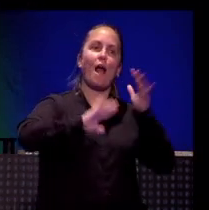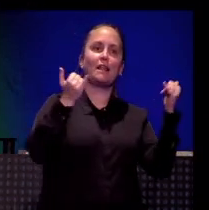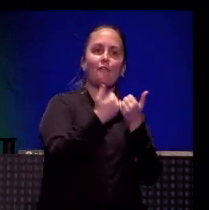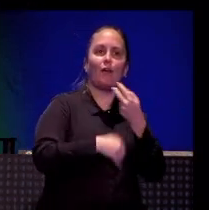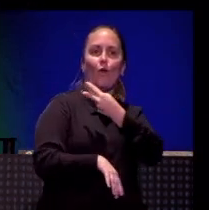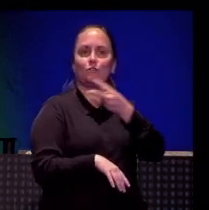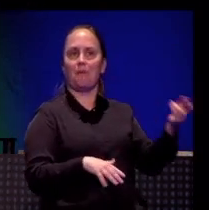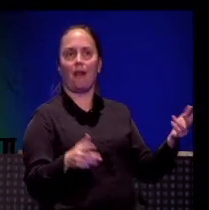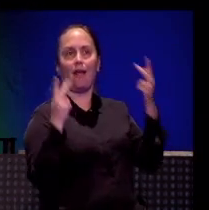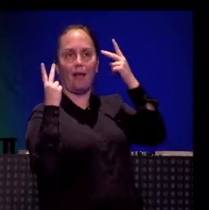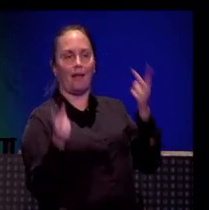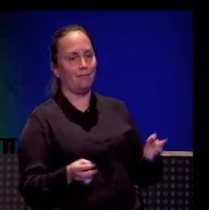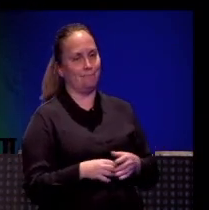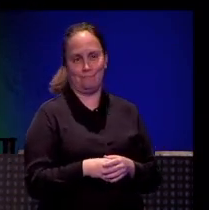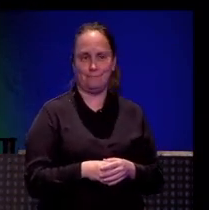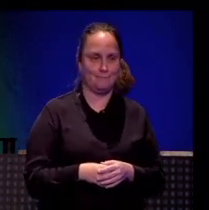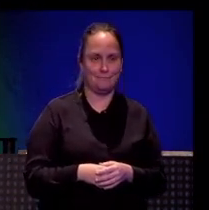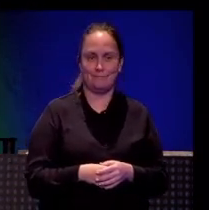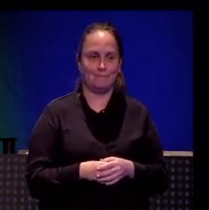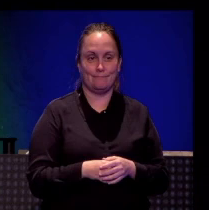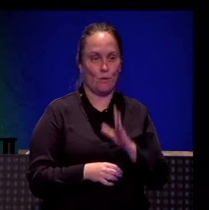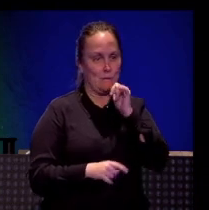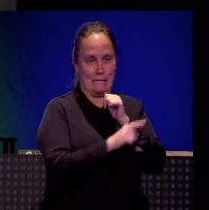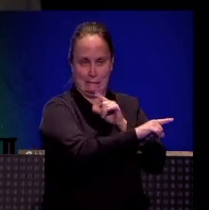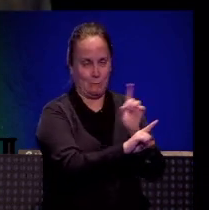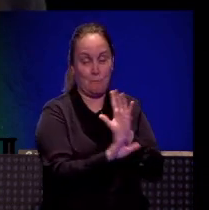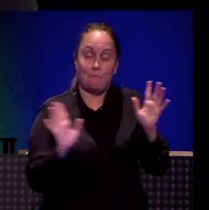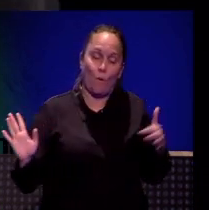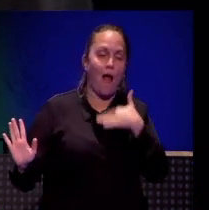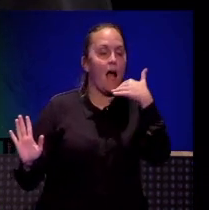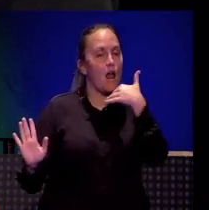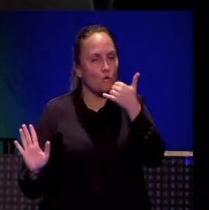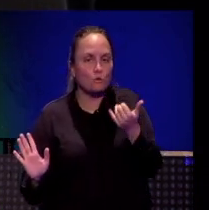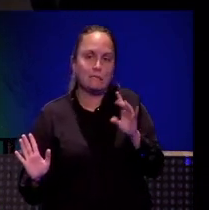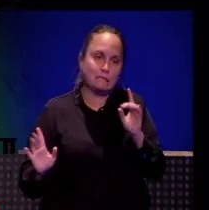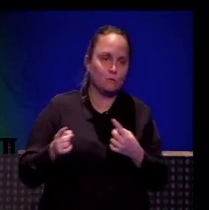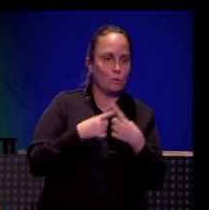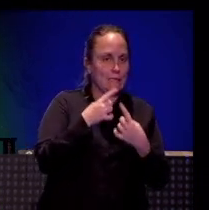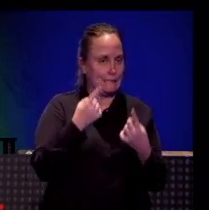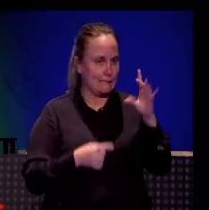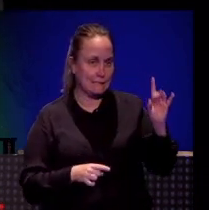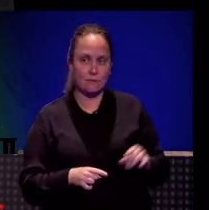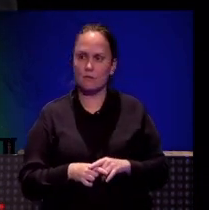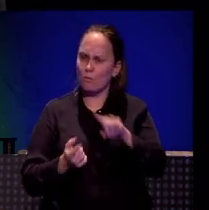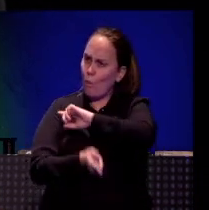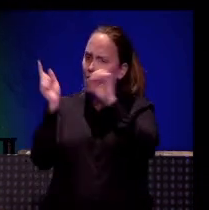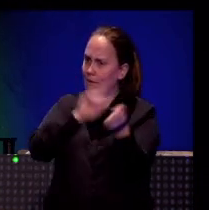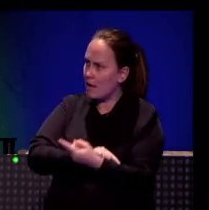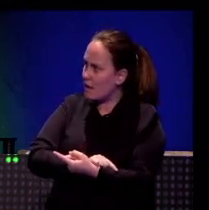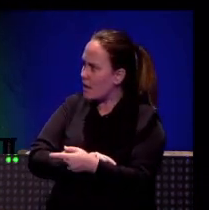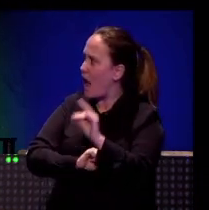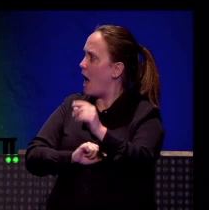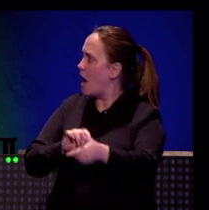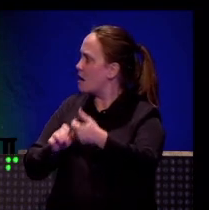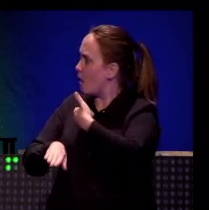semanitas no para tanto pero sí para cubrir algunos algunos castillos estaba al revés porque me